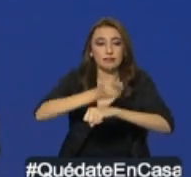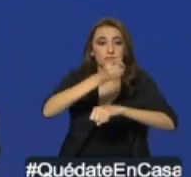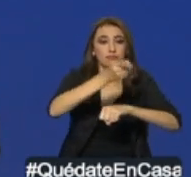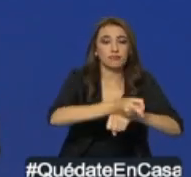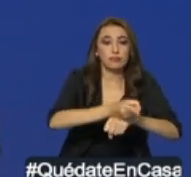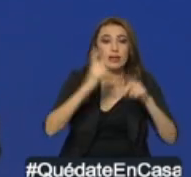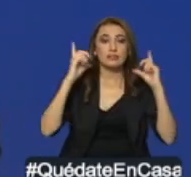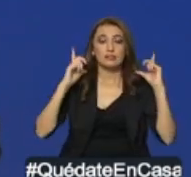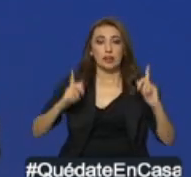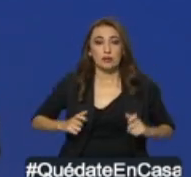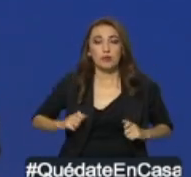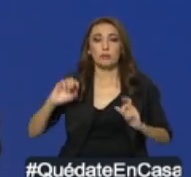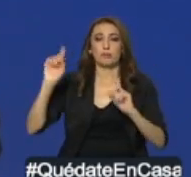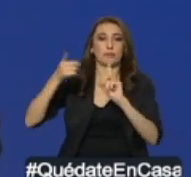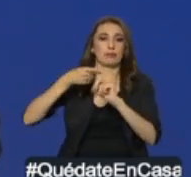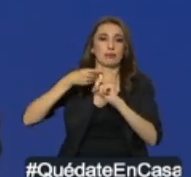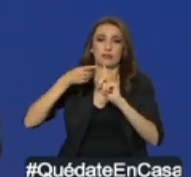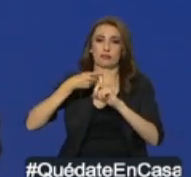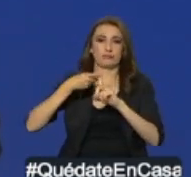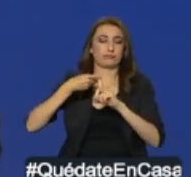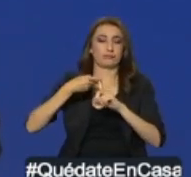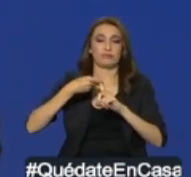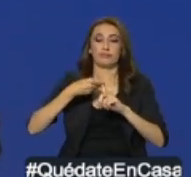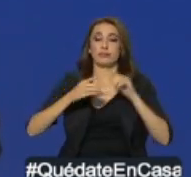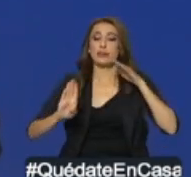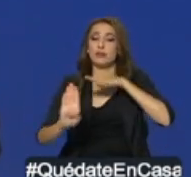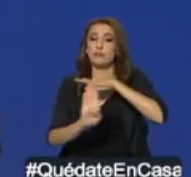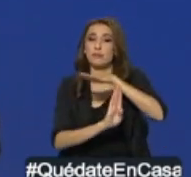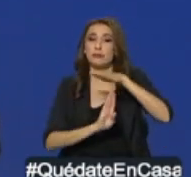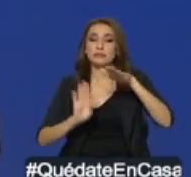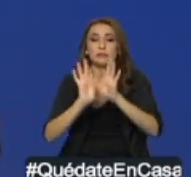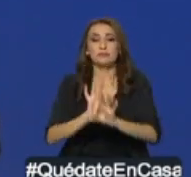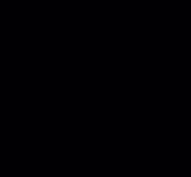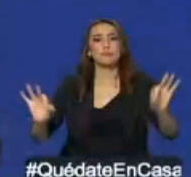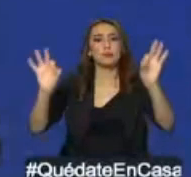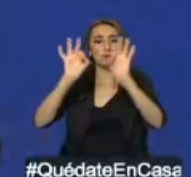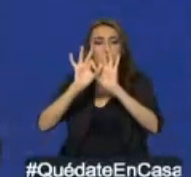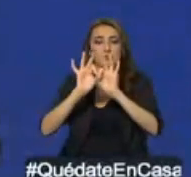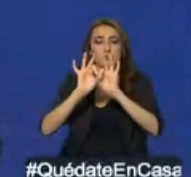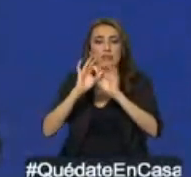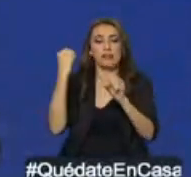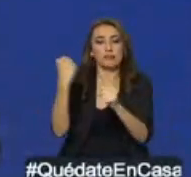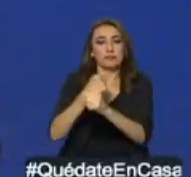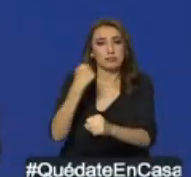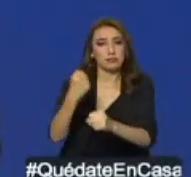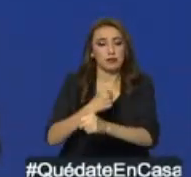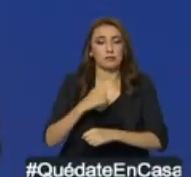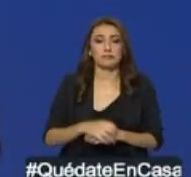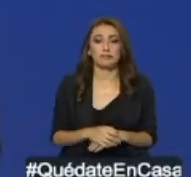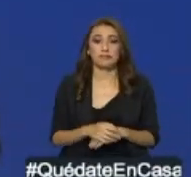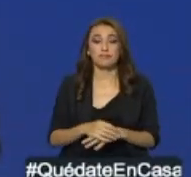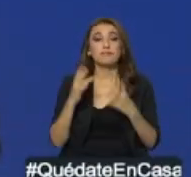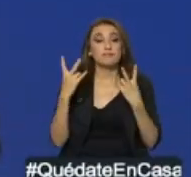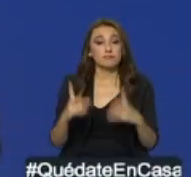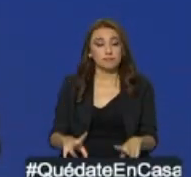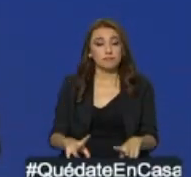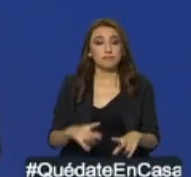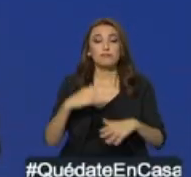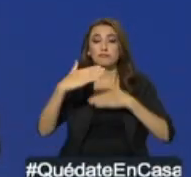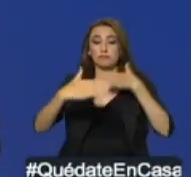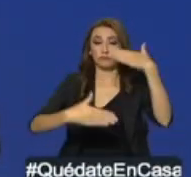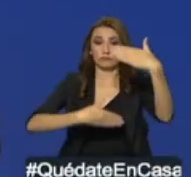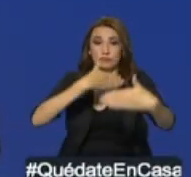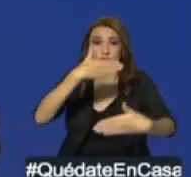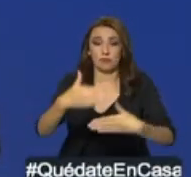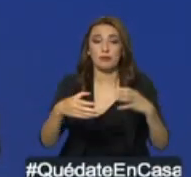la salud de los ecuatorianos como eje central de la gestión gubernamental con mucho esfuerzo y pese a